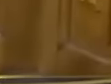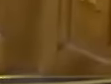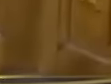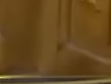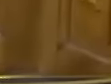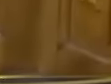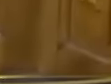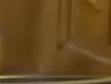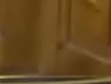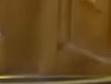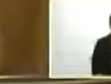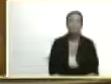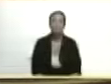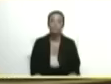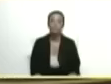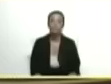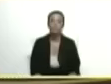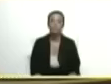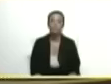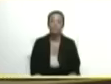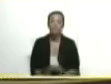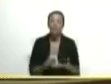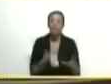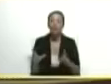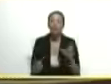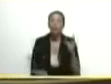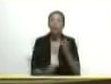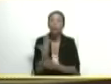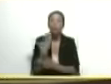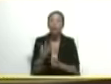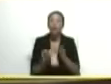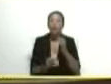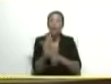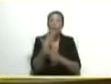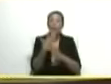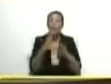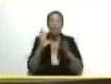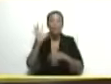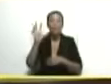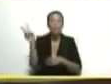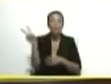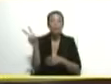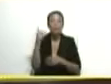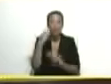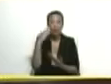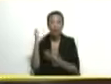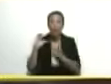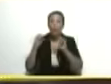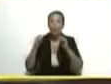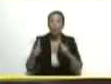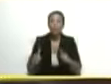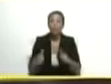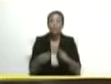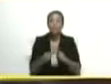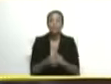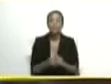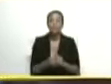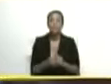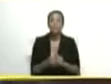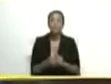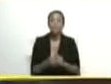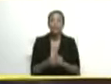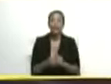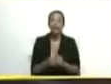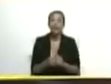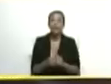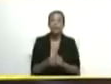de reconstruir el edificio legal de la patria venezolana, que había sido tan agredido